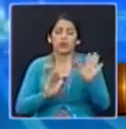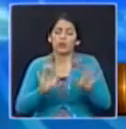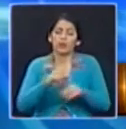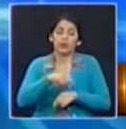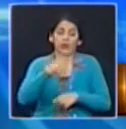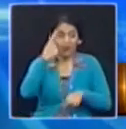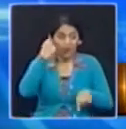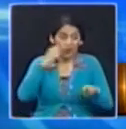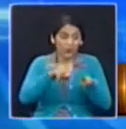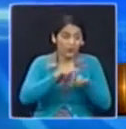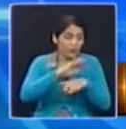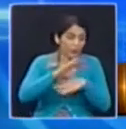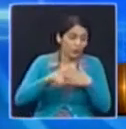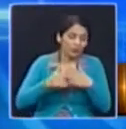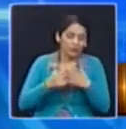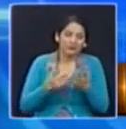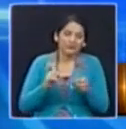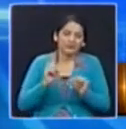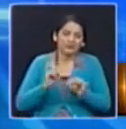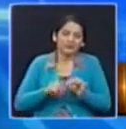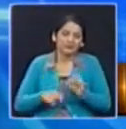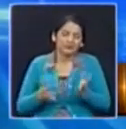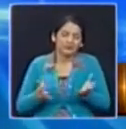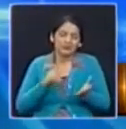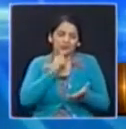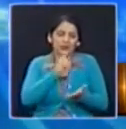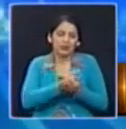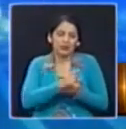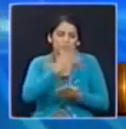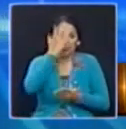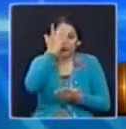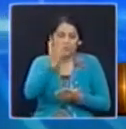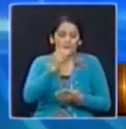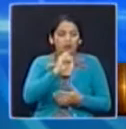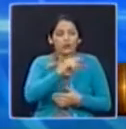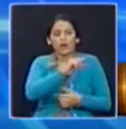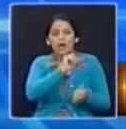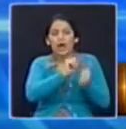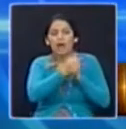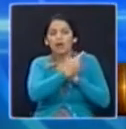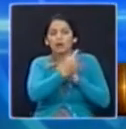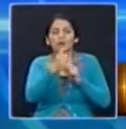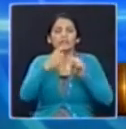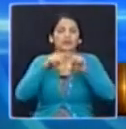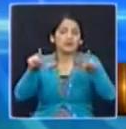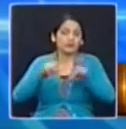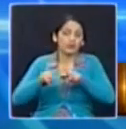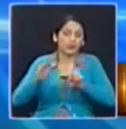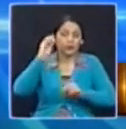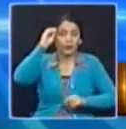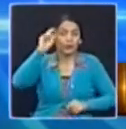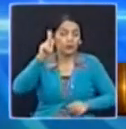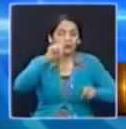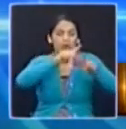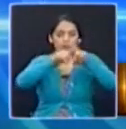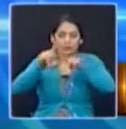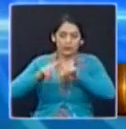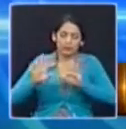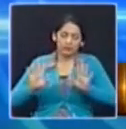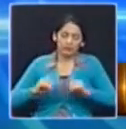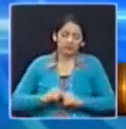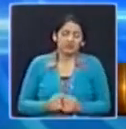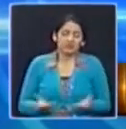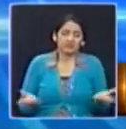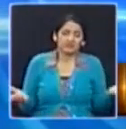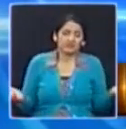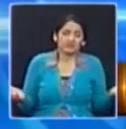visto diferentes opiniones en los integrantes de la comisión, pero es obvio, o sea, que la